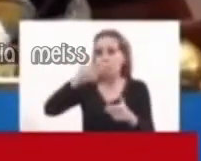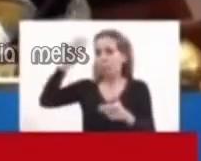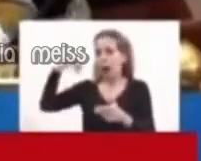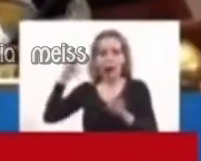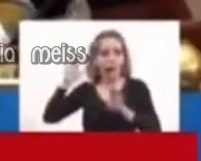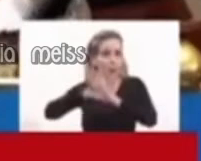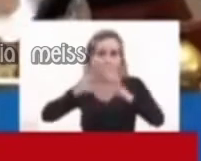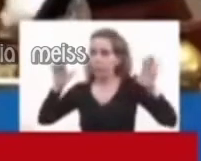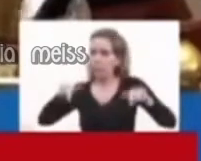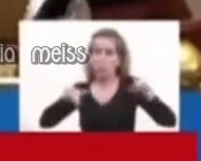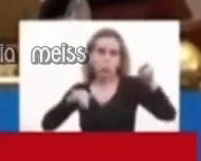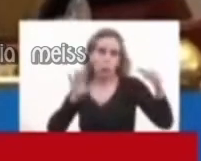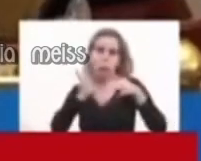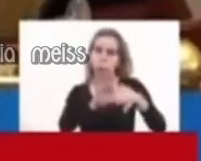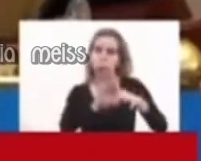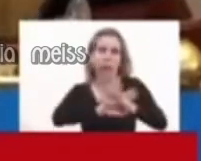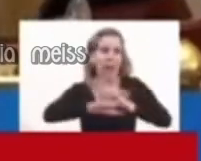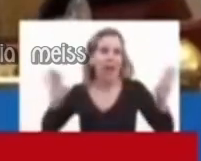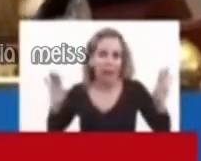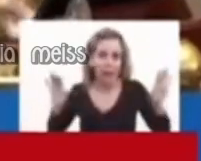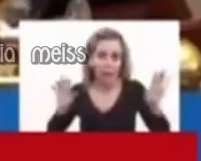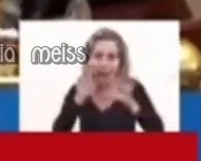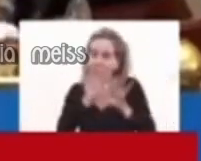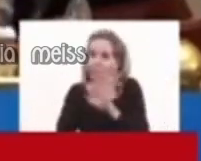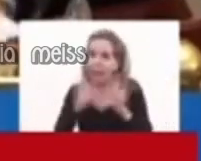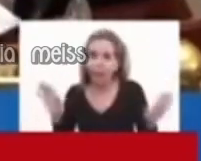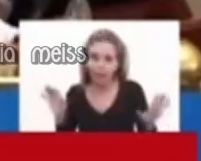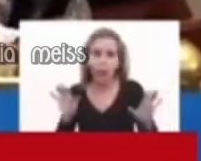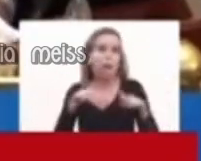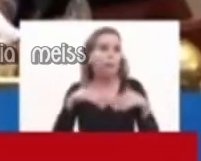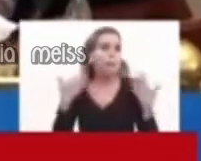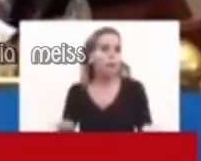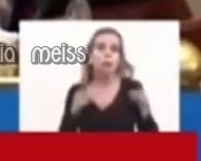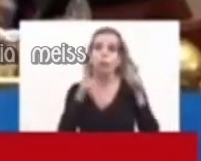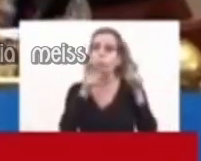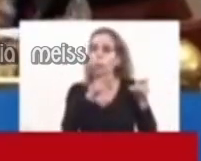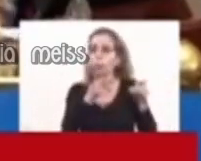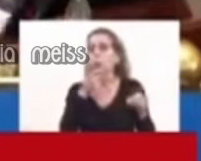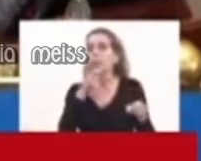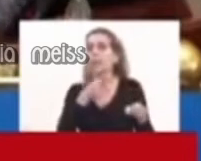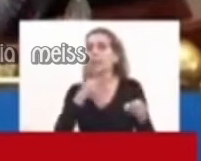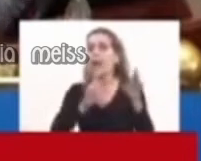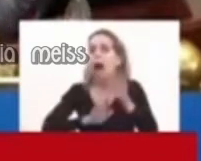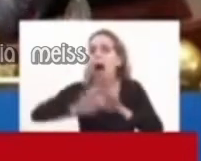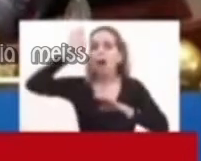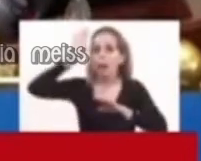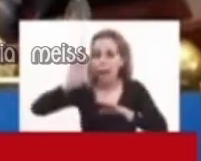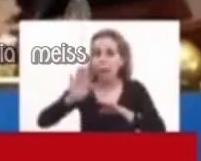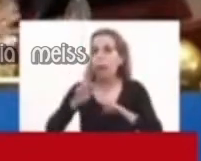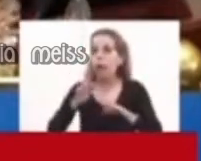no forma parte de su involucramiento como mención de senador. Así que su intervención debe